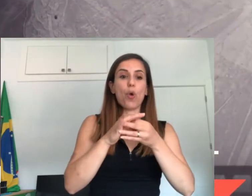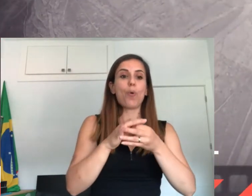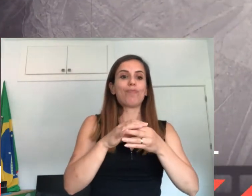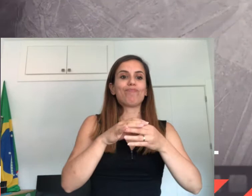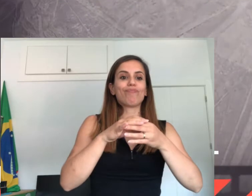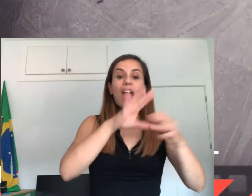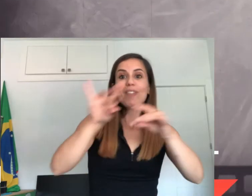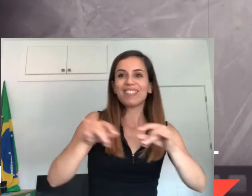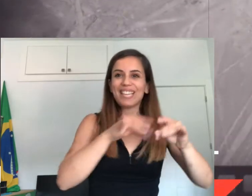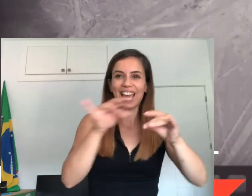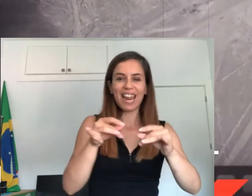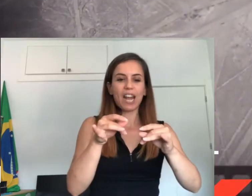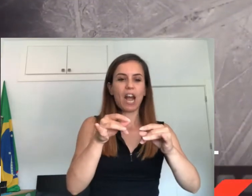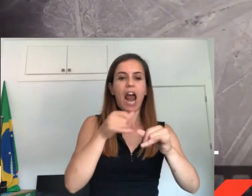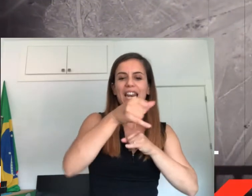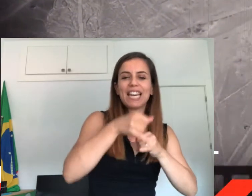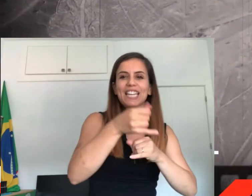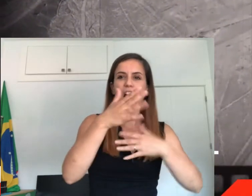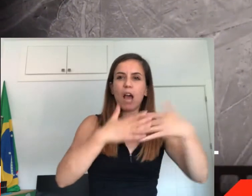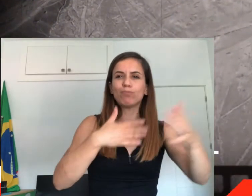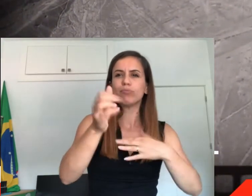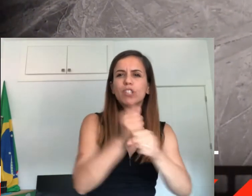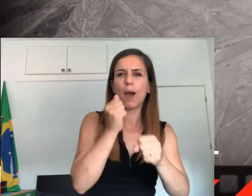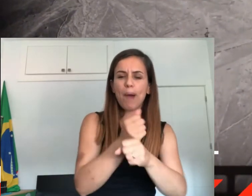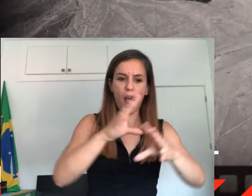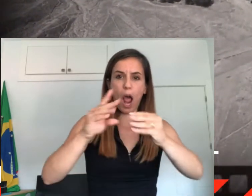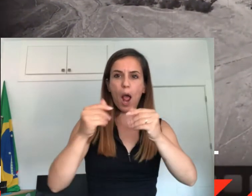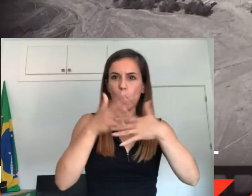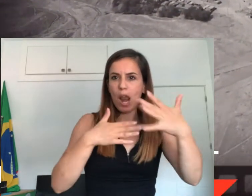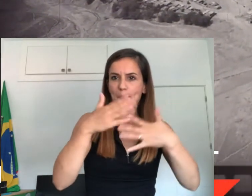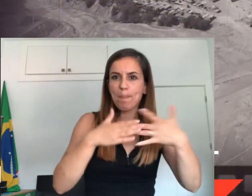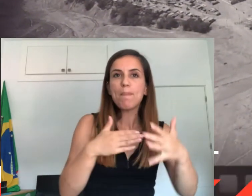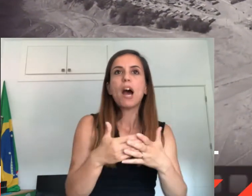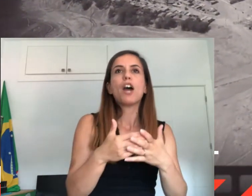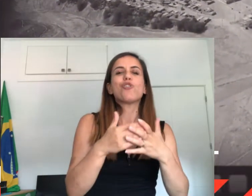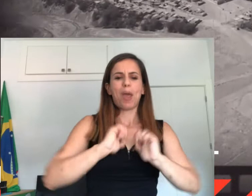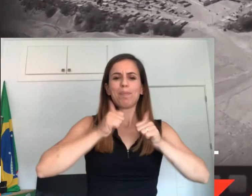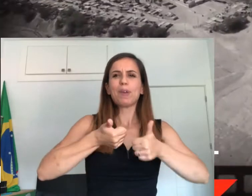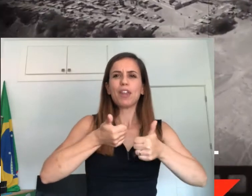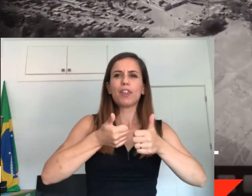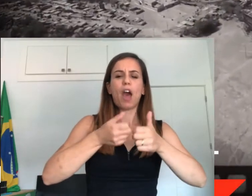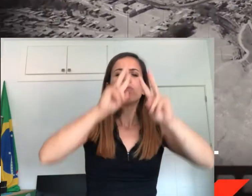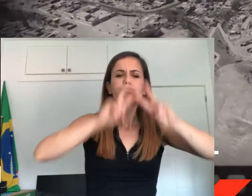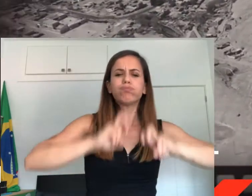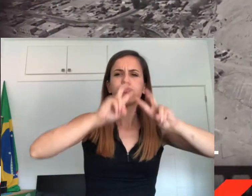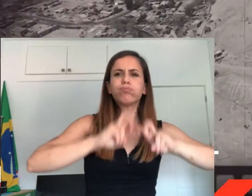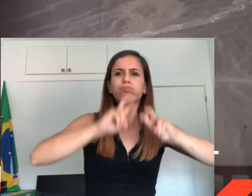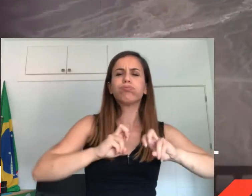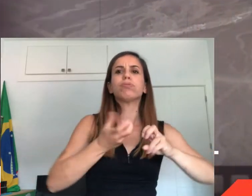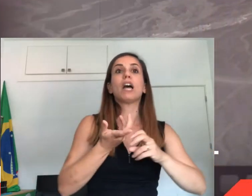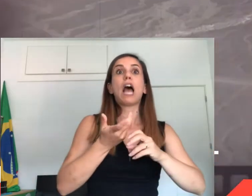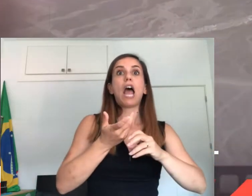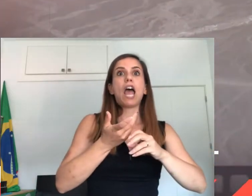una tierra antropizada, empieza a hacer sus propias pesquisas y